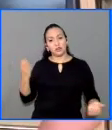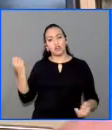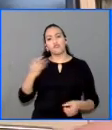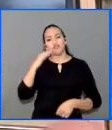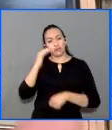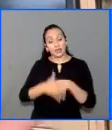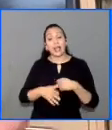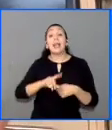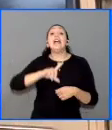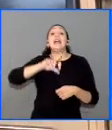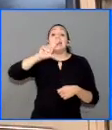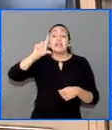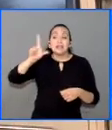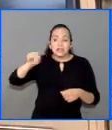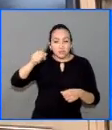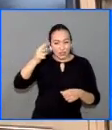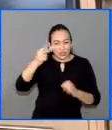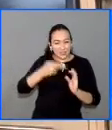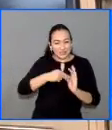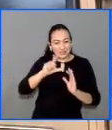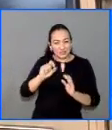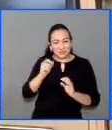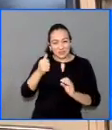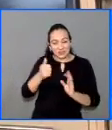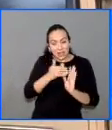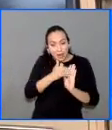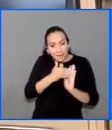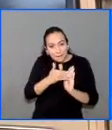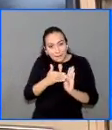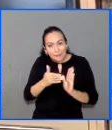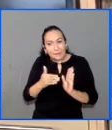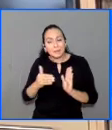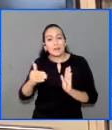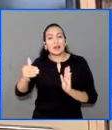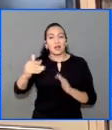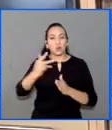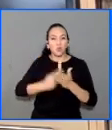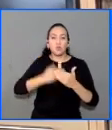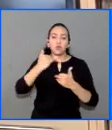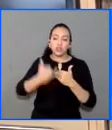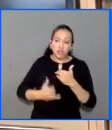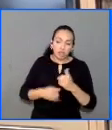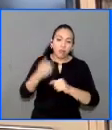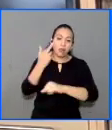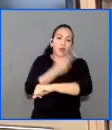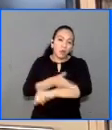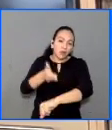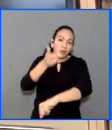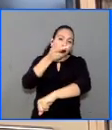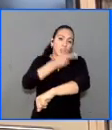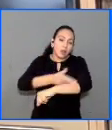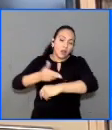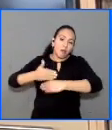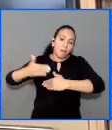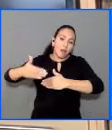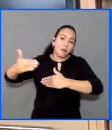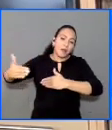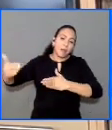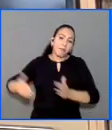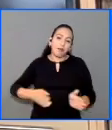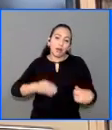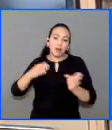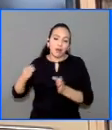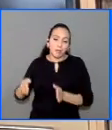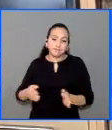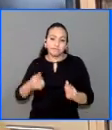haber que tener un anteproyecto de dictamen, un dictamen y luego pasar al Pleno para su votación, lo